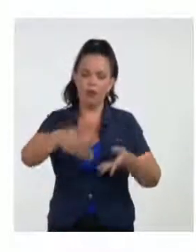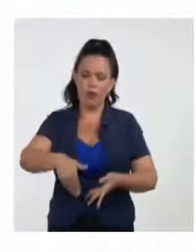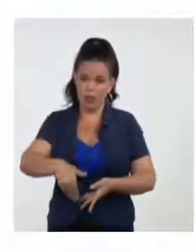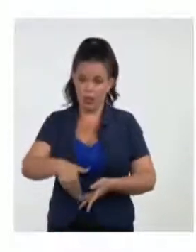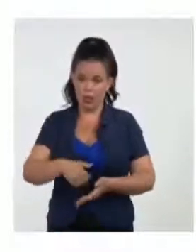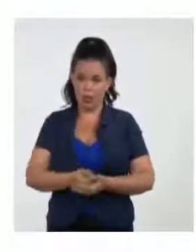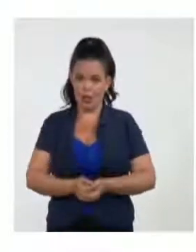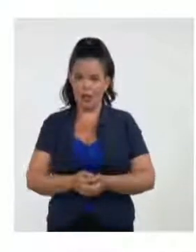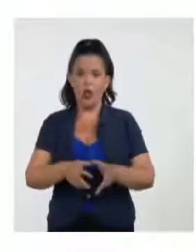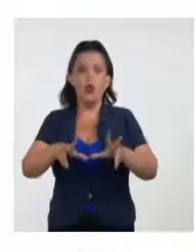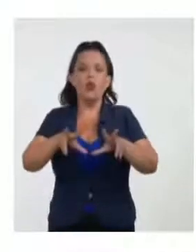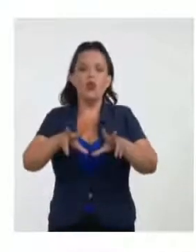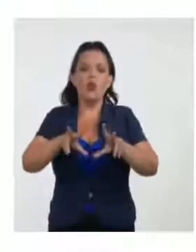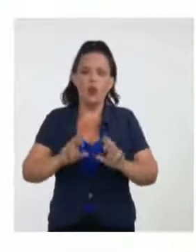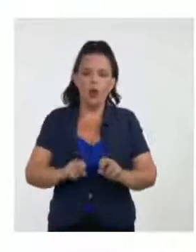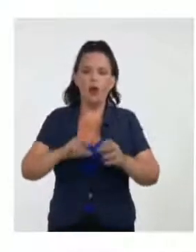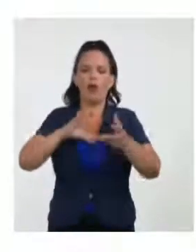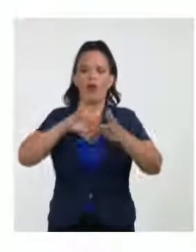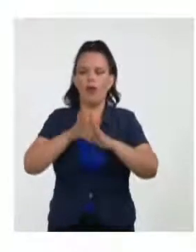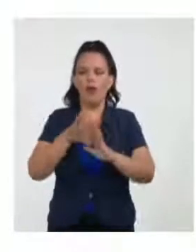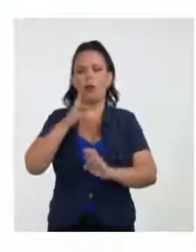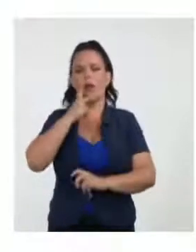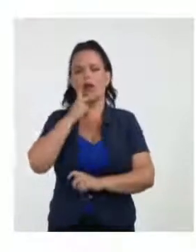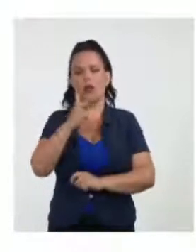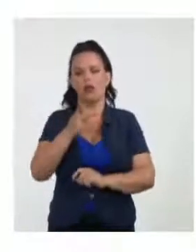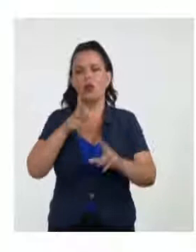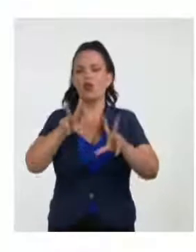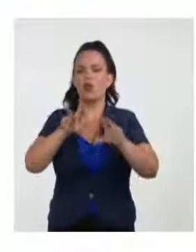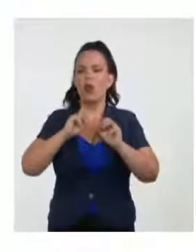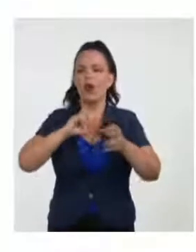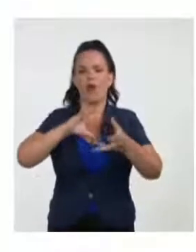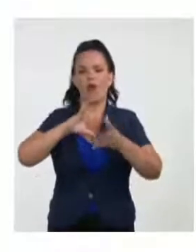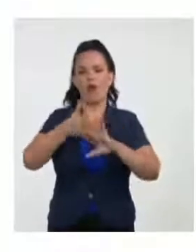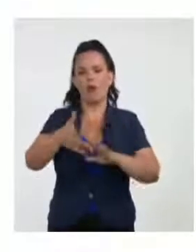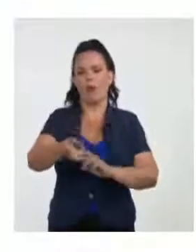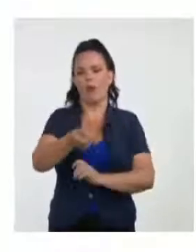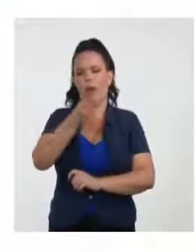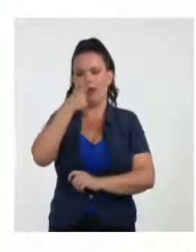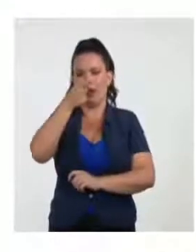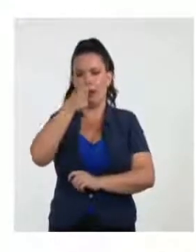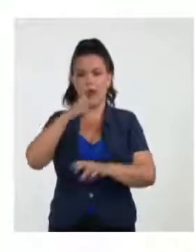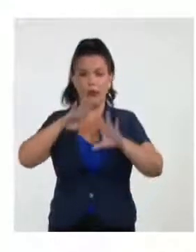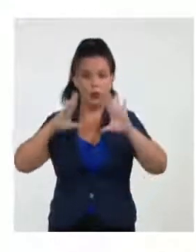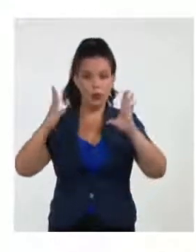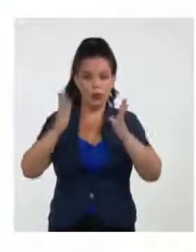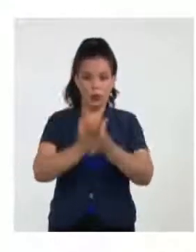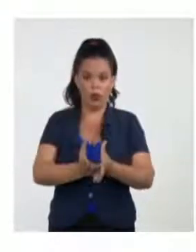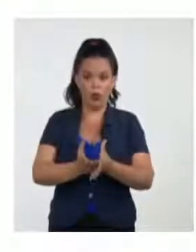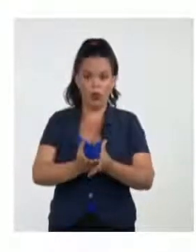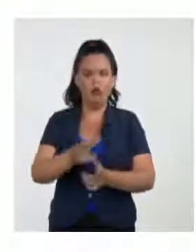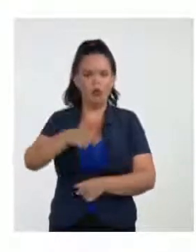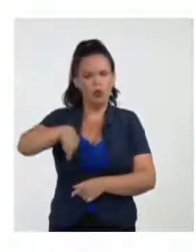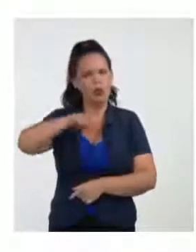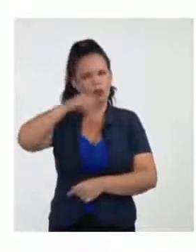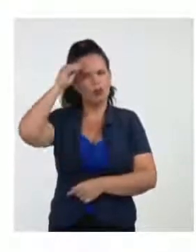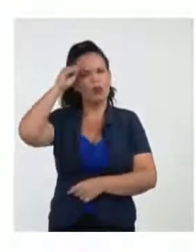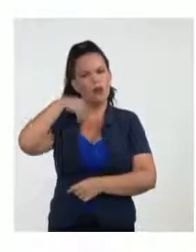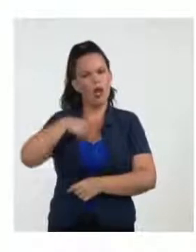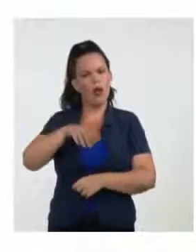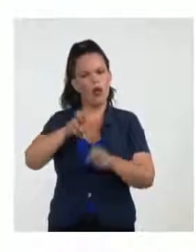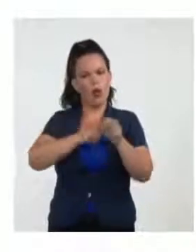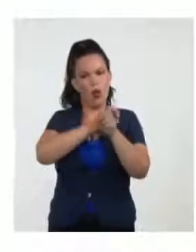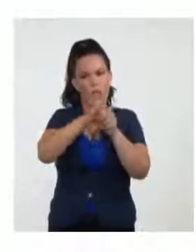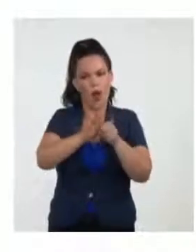tratamiento, con nuevos medicamentos, aunque todavía es una enfermedad que no tiene cura, pues ahí ustedes tienen las cifras de un solo